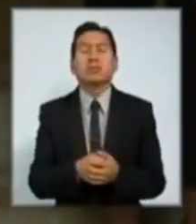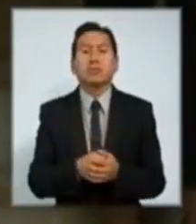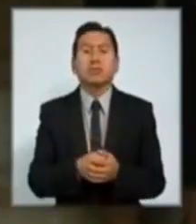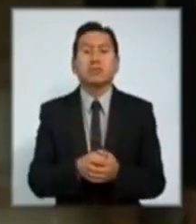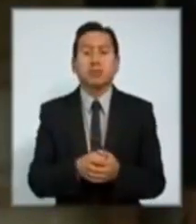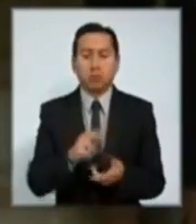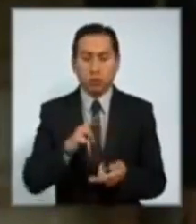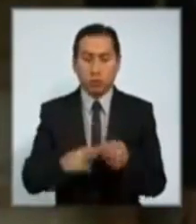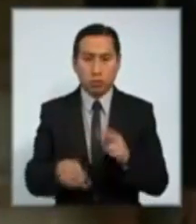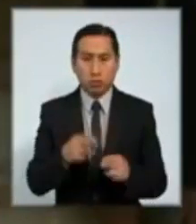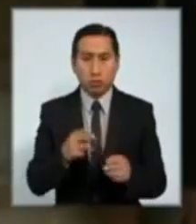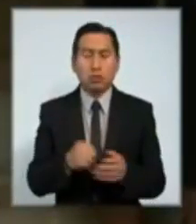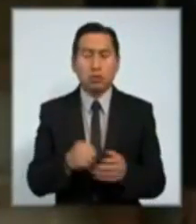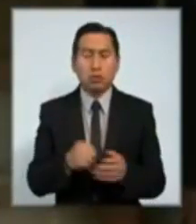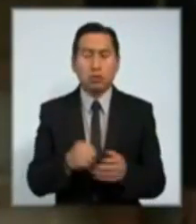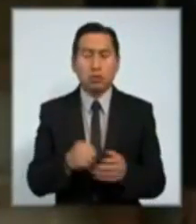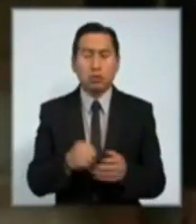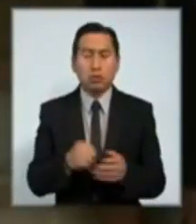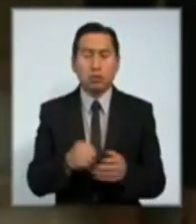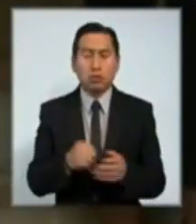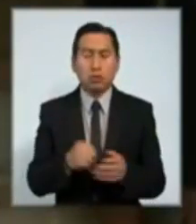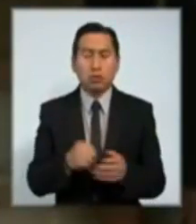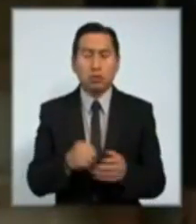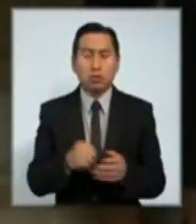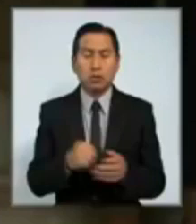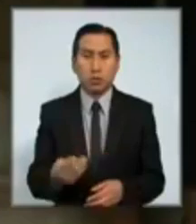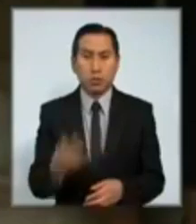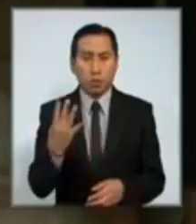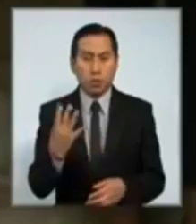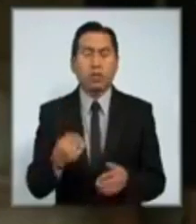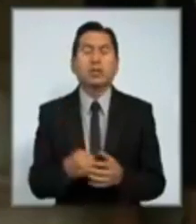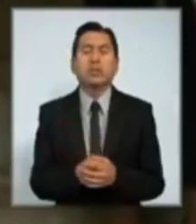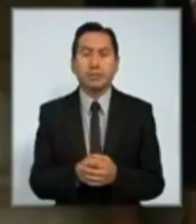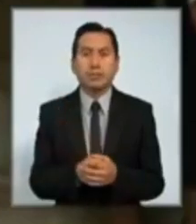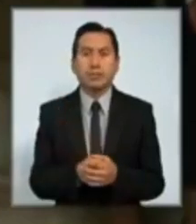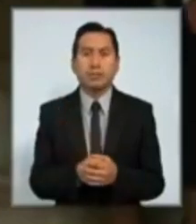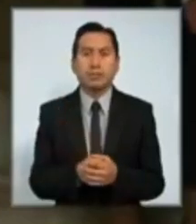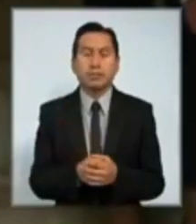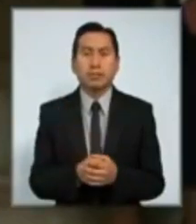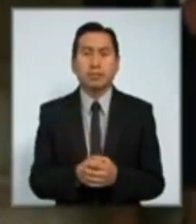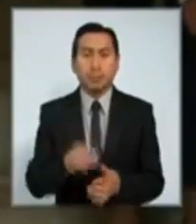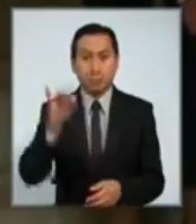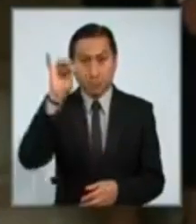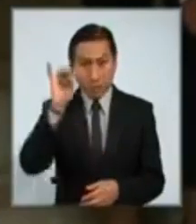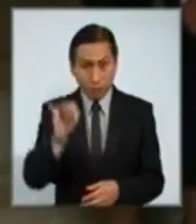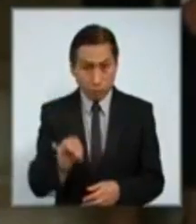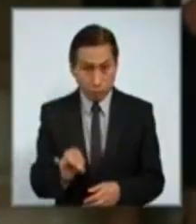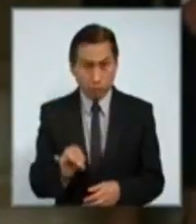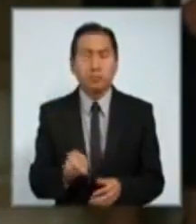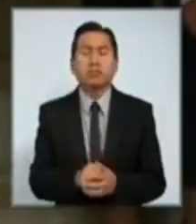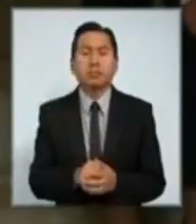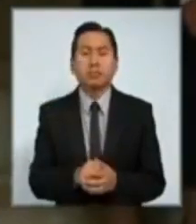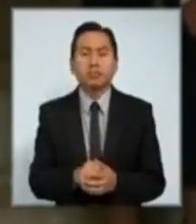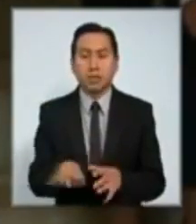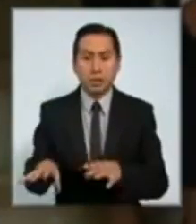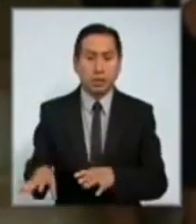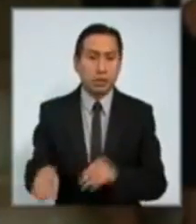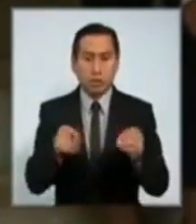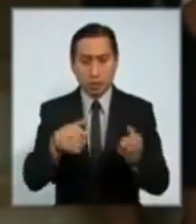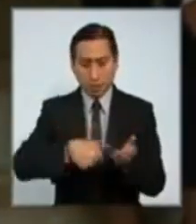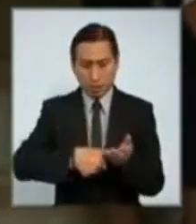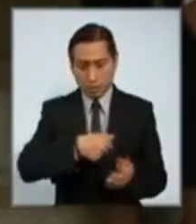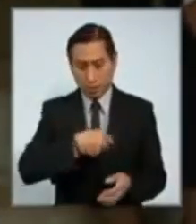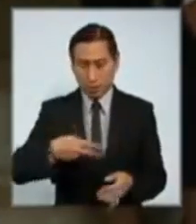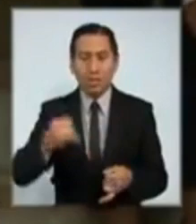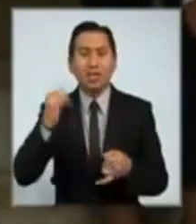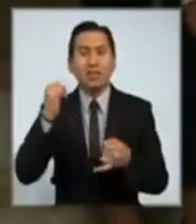terminen con los números entre el 3 y el 4. Los miércoles, los que tengan carnet